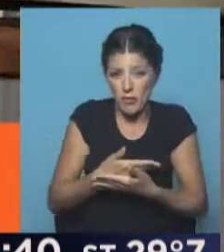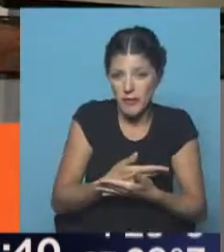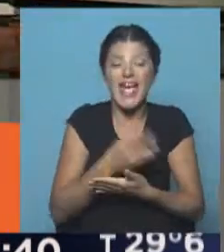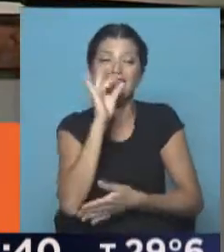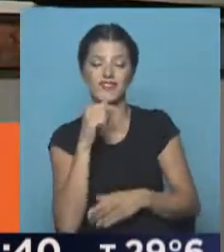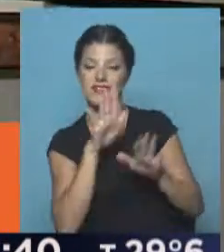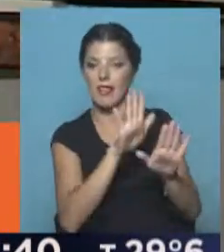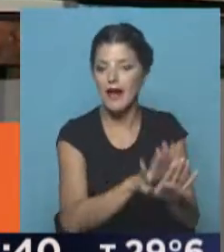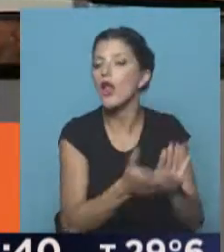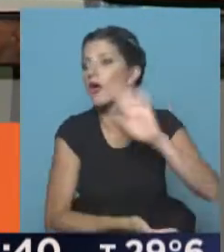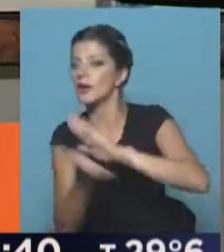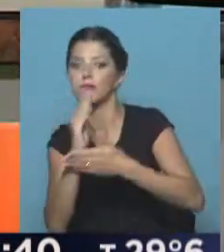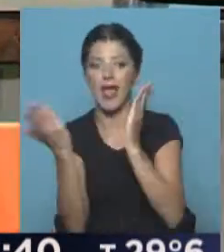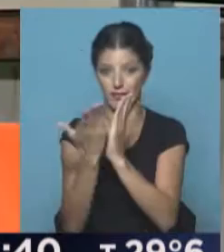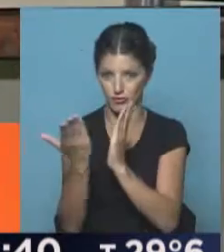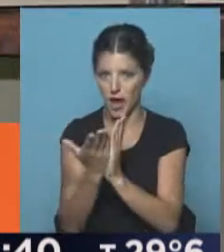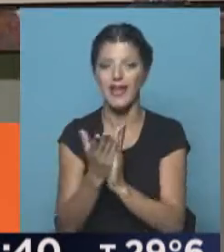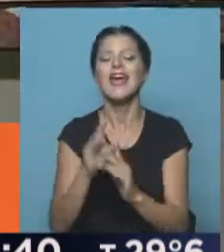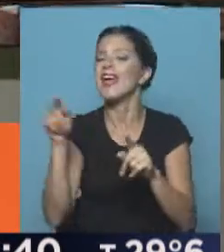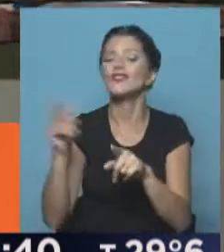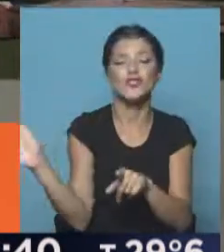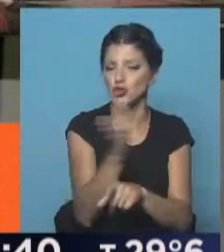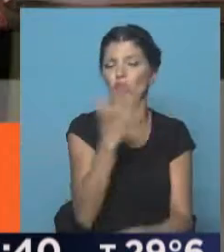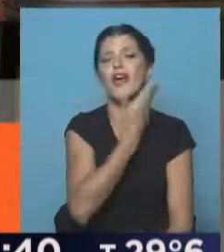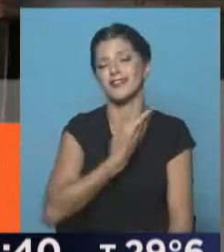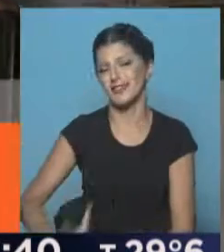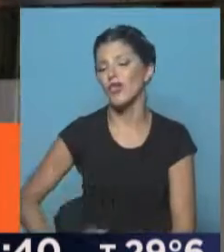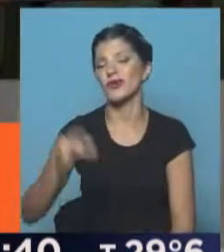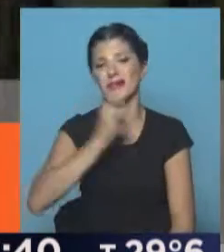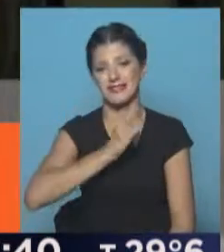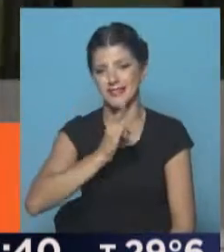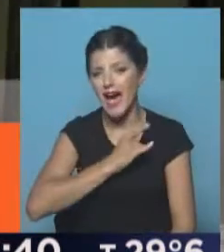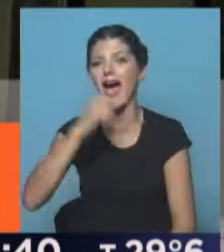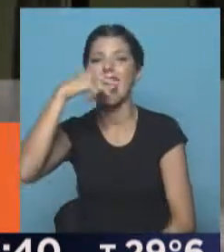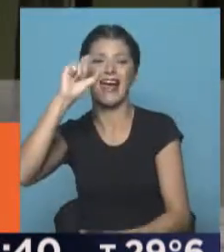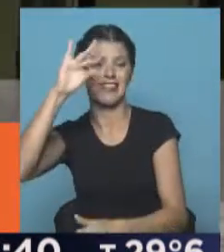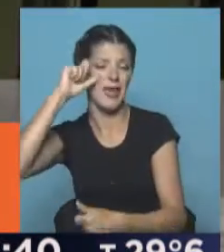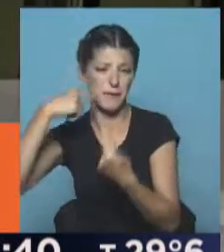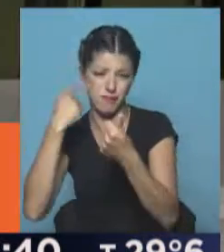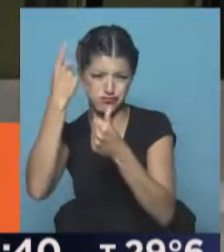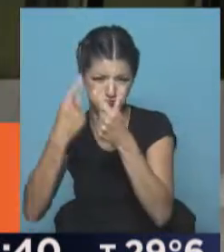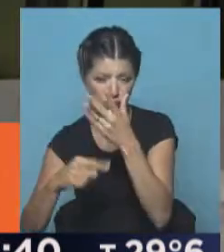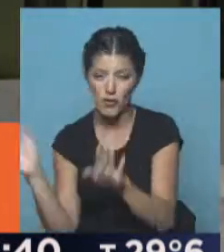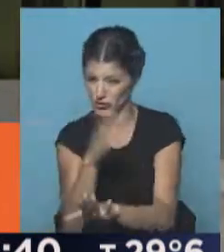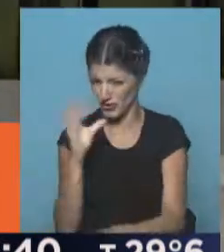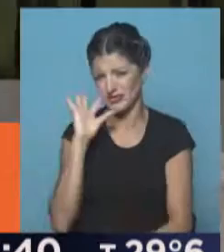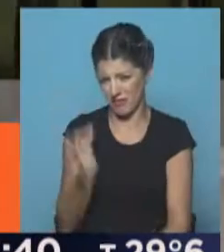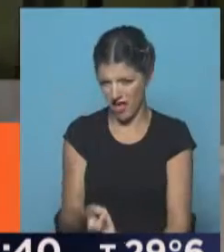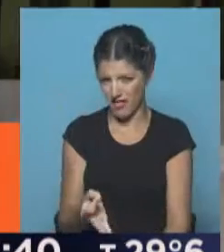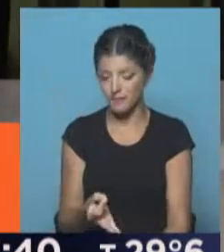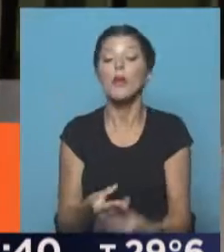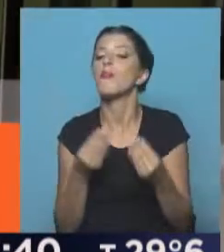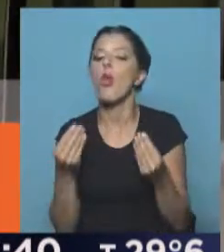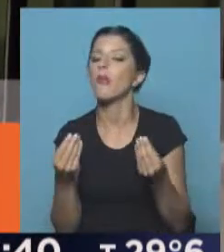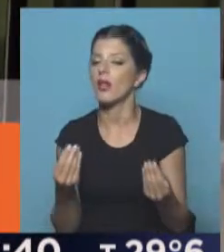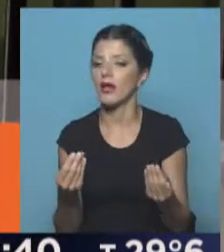digamos. En el Estado, en el Poder Judicial, en la universidad, en la academia es un lugar de maternidad muy tardía, todos lo sabemos, y eso es en parte por la